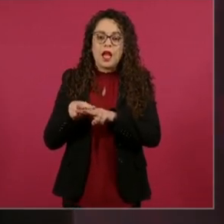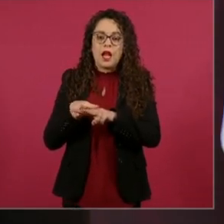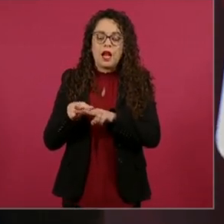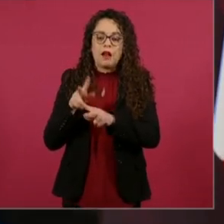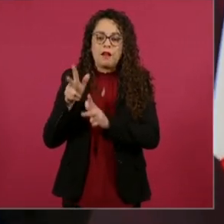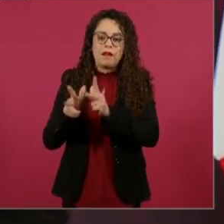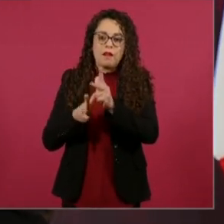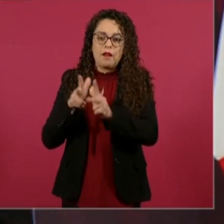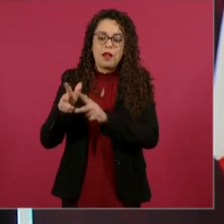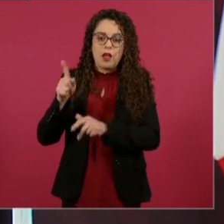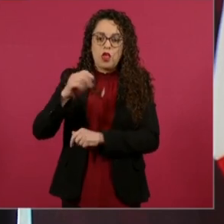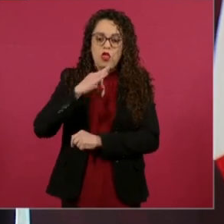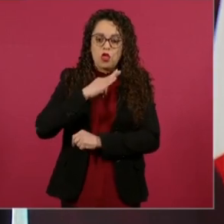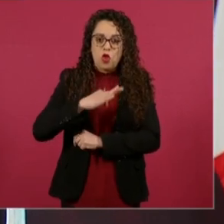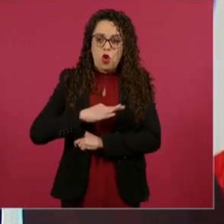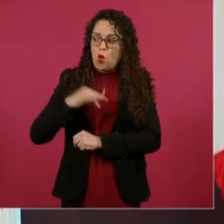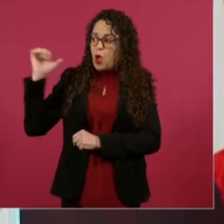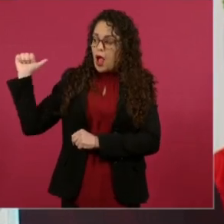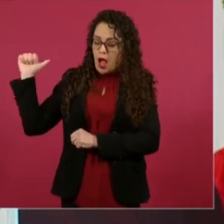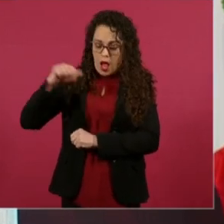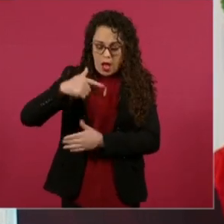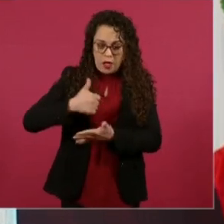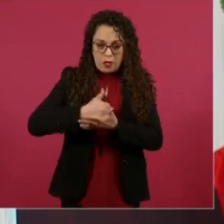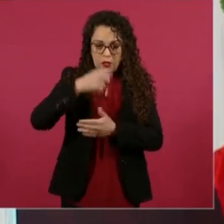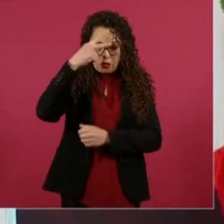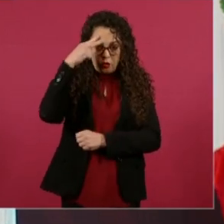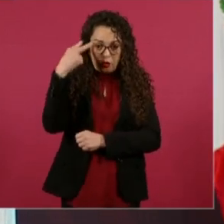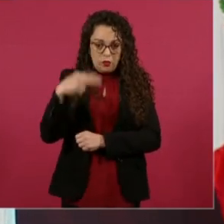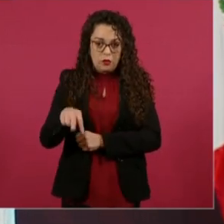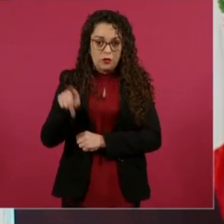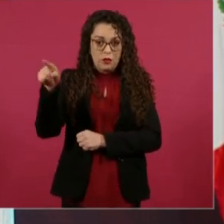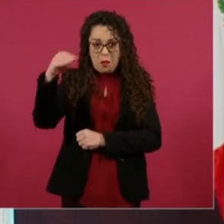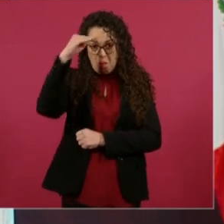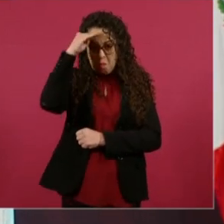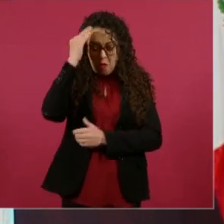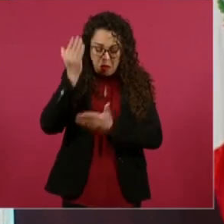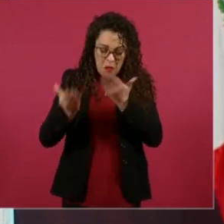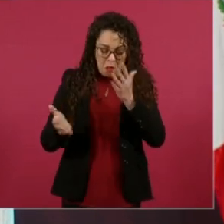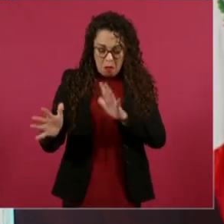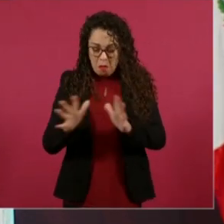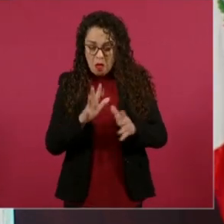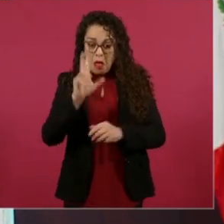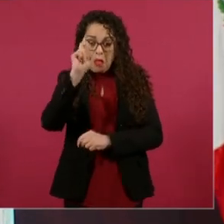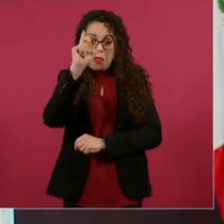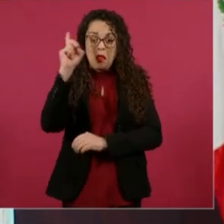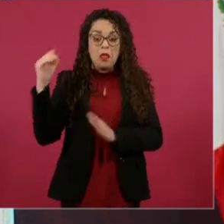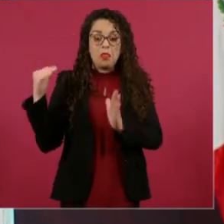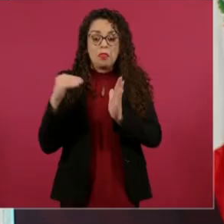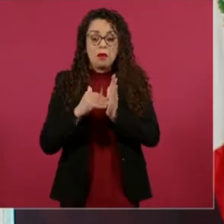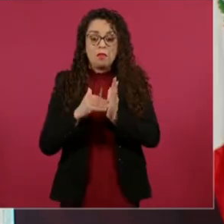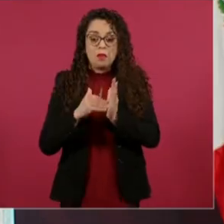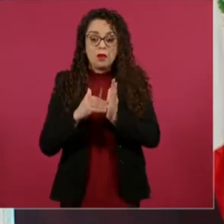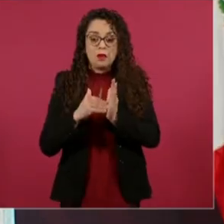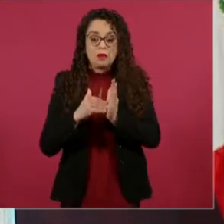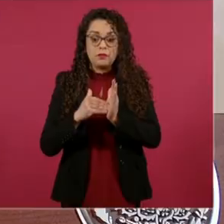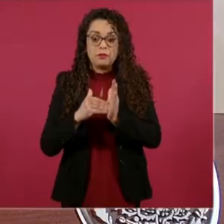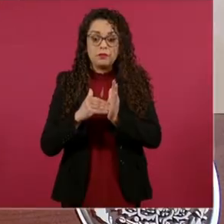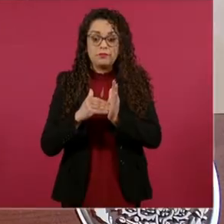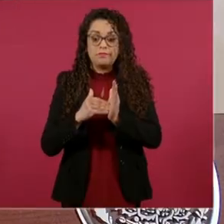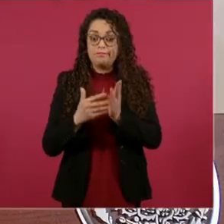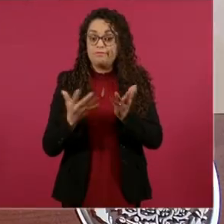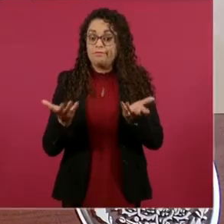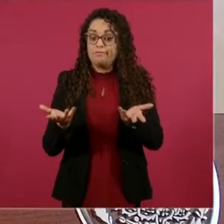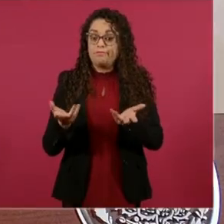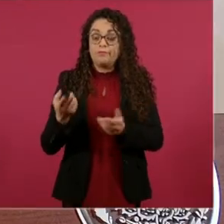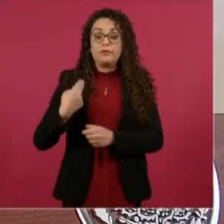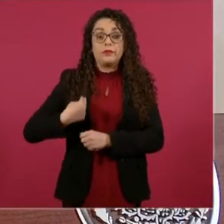la ciudad lo tenían estimado en 30,000, y vamos a terminarlo y